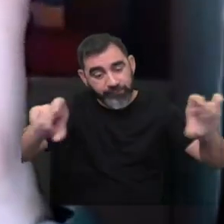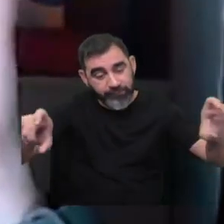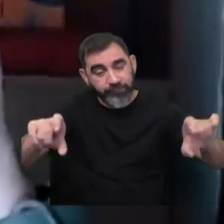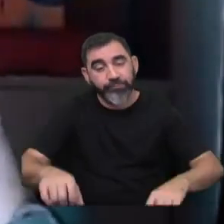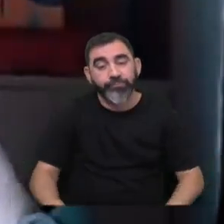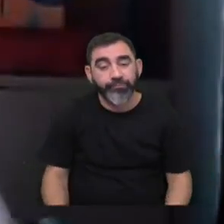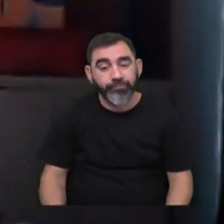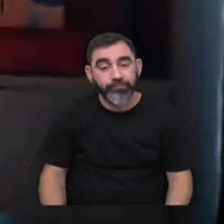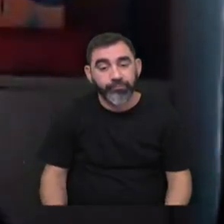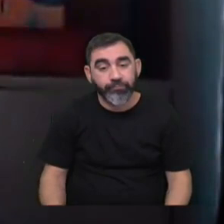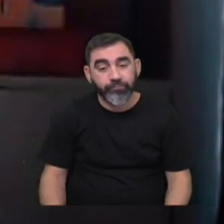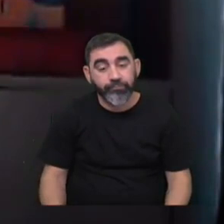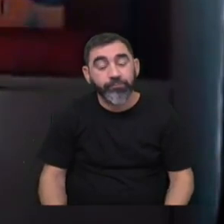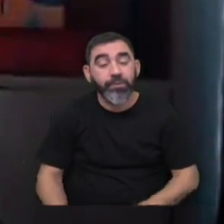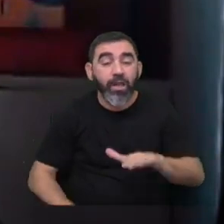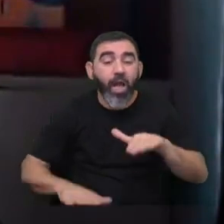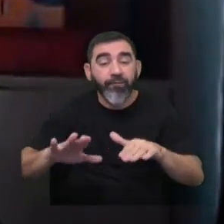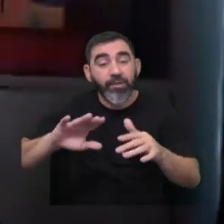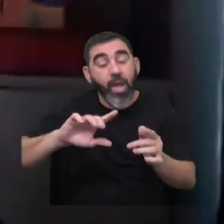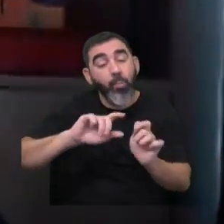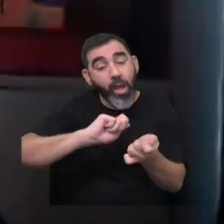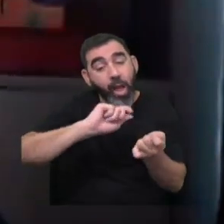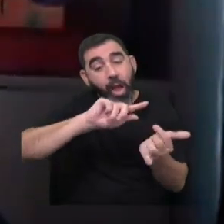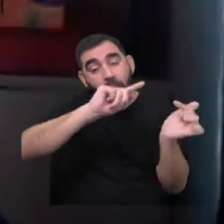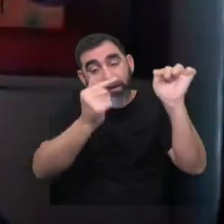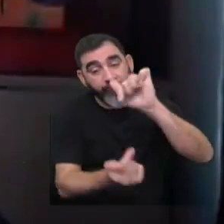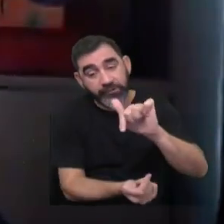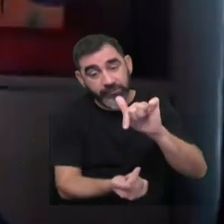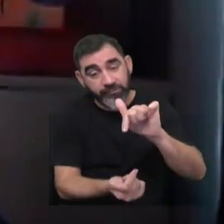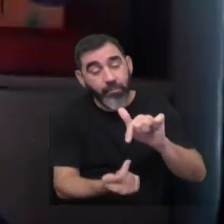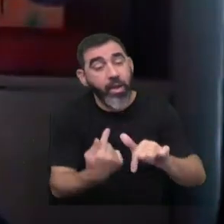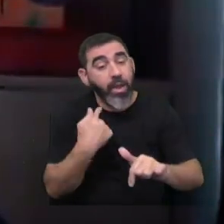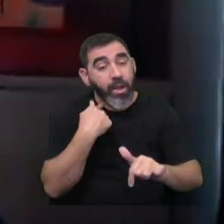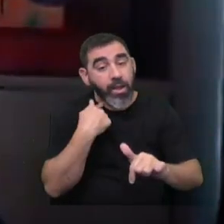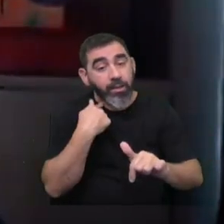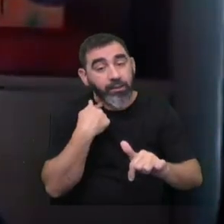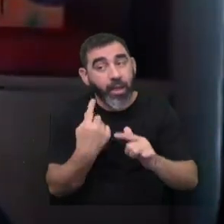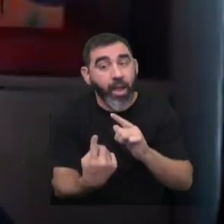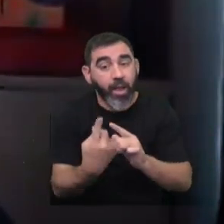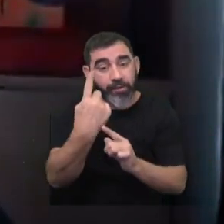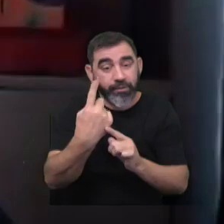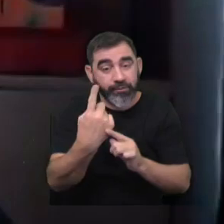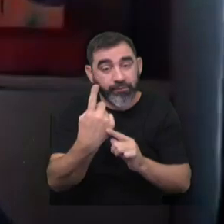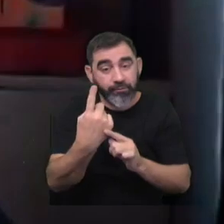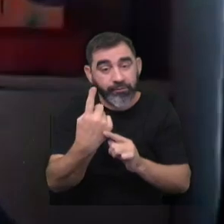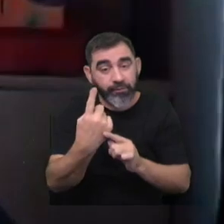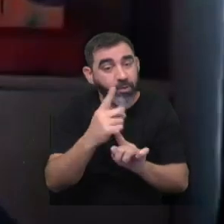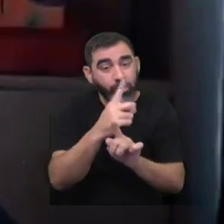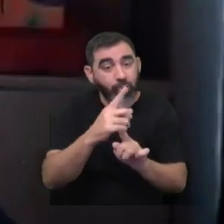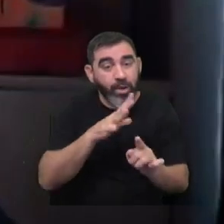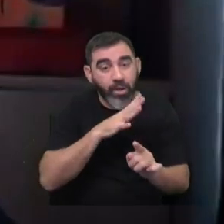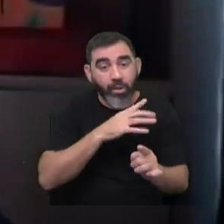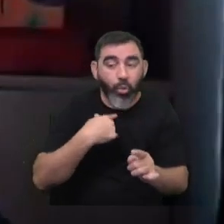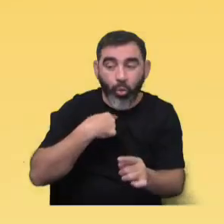manera. E incluso a veces se dice que se puede guardar así porque el gas va a tender a escaparse por arriba y no va a encontrar